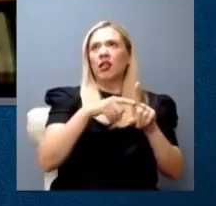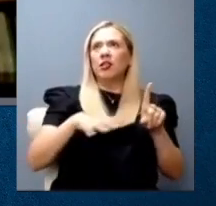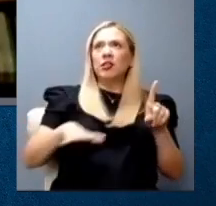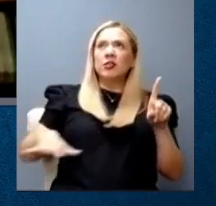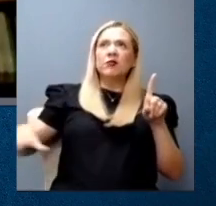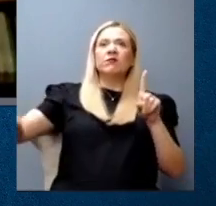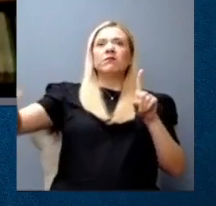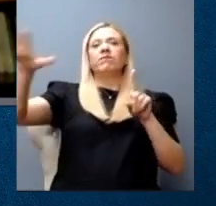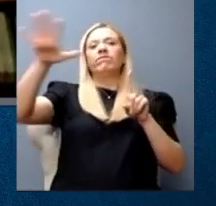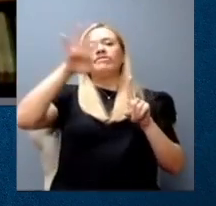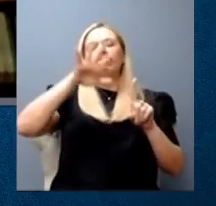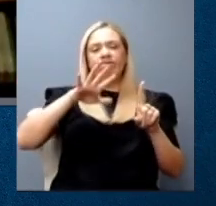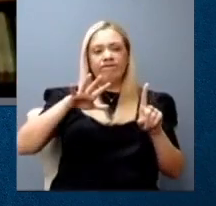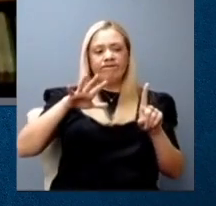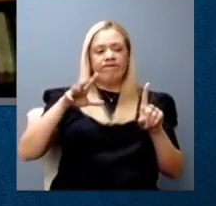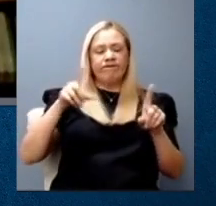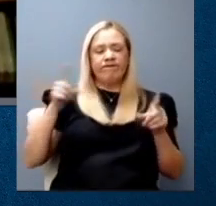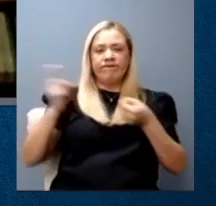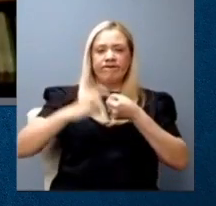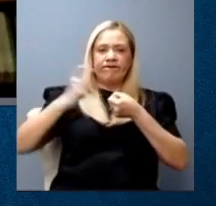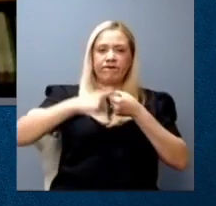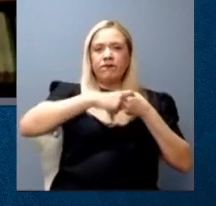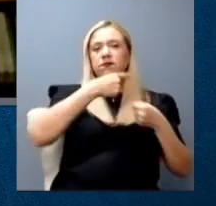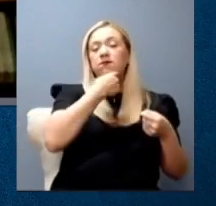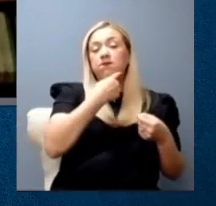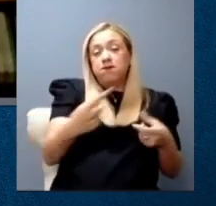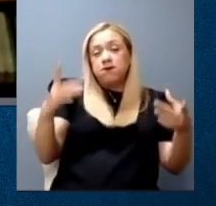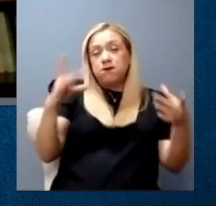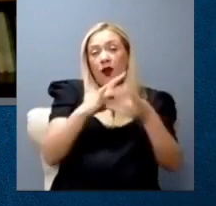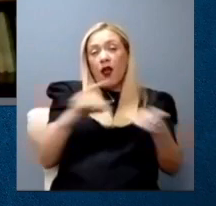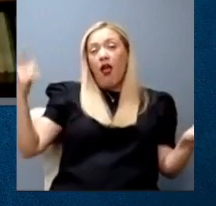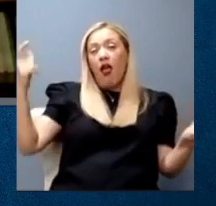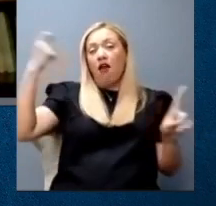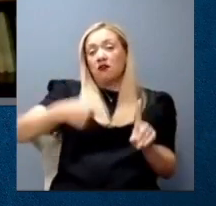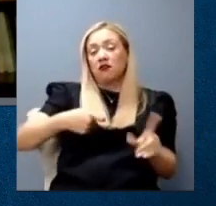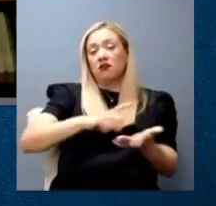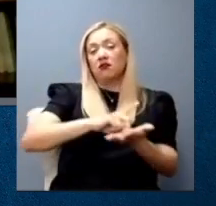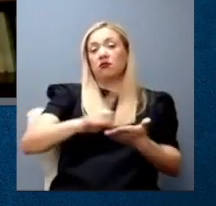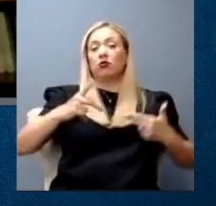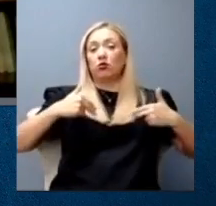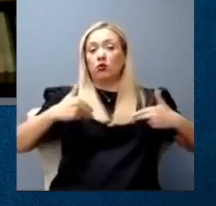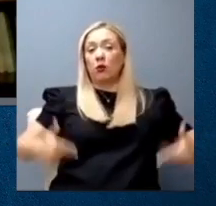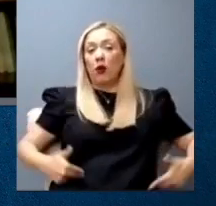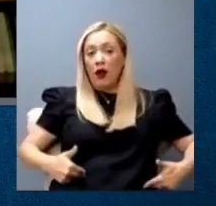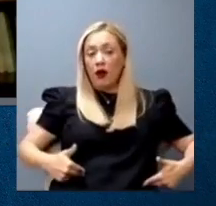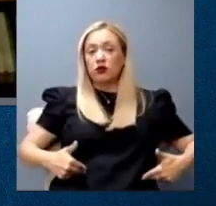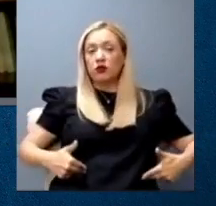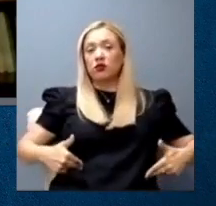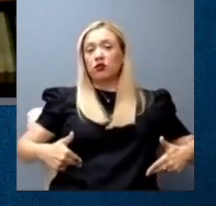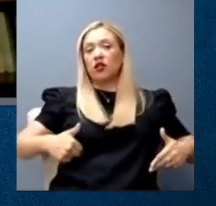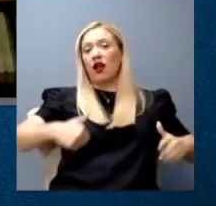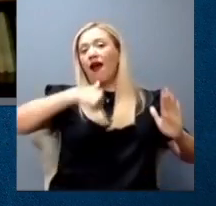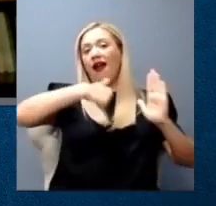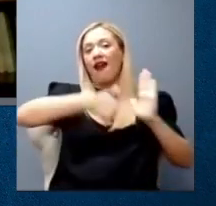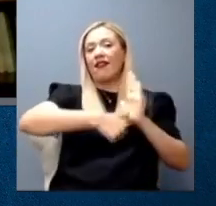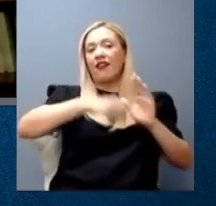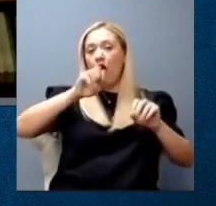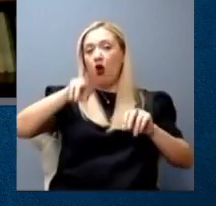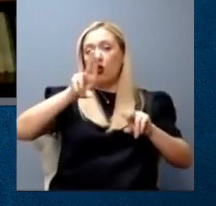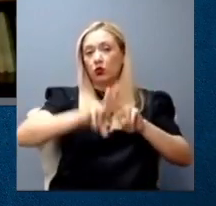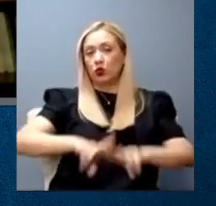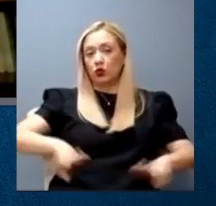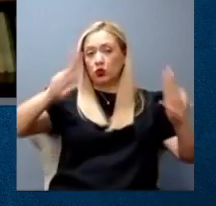que se explica qué cosas son los derechos humanos enunciados en la Carta de las Naciones Unidas, pero